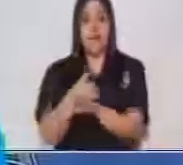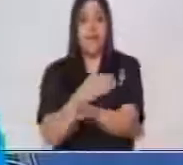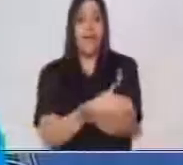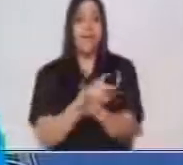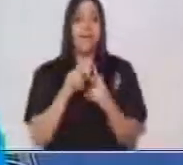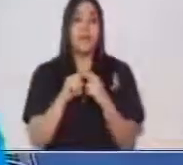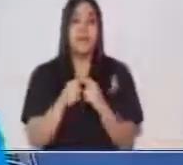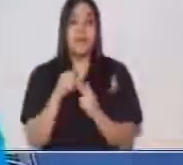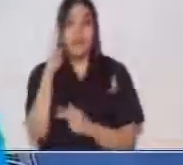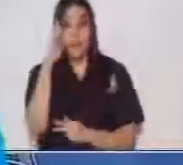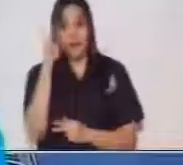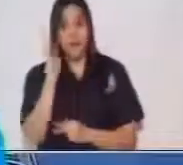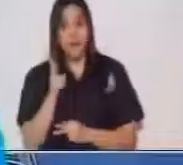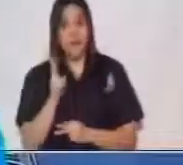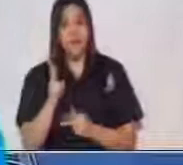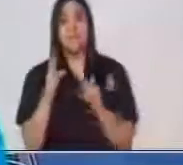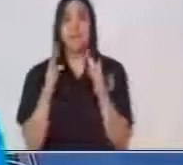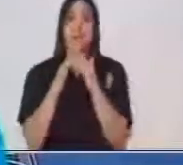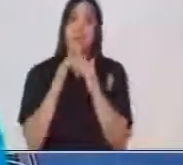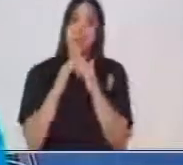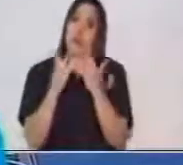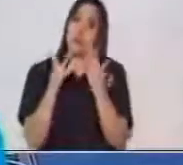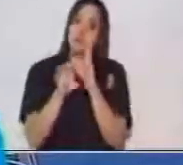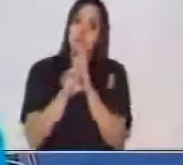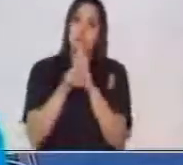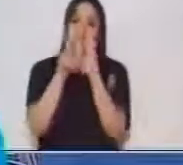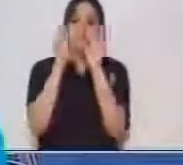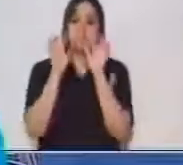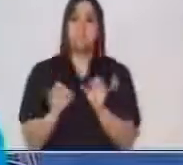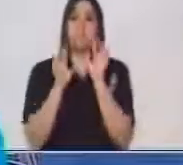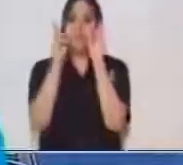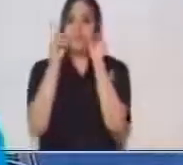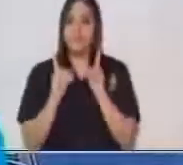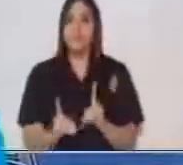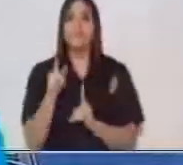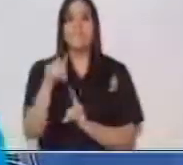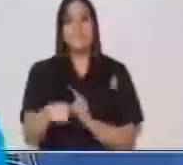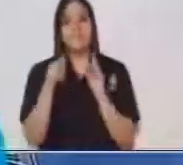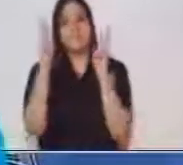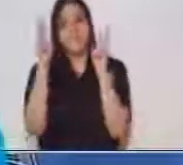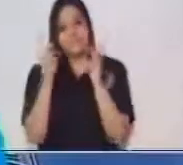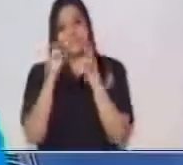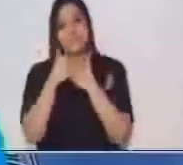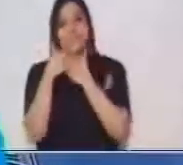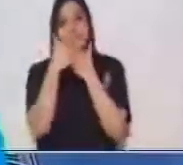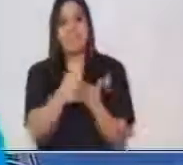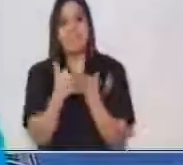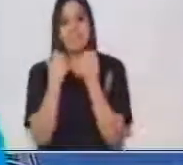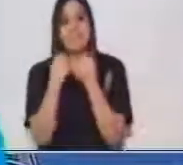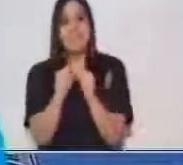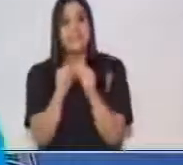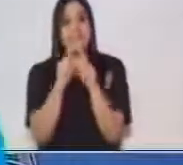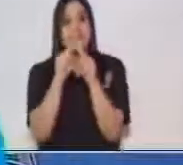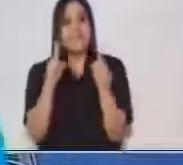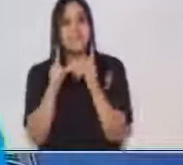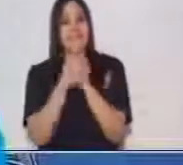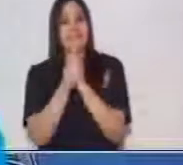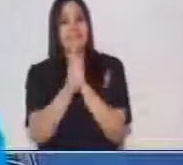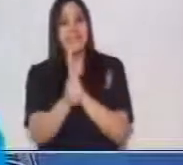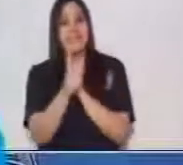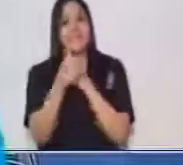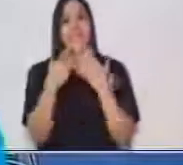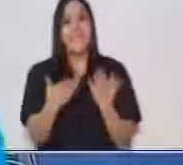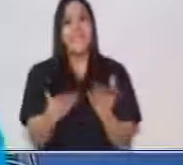recuerdo que si en casa hay alguna persona con discapacidad, este tema le ayudará a ejercitar habilidades y